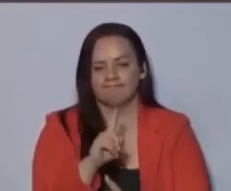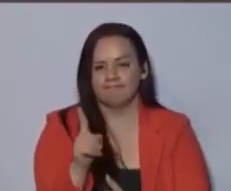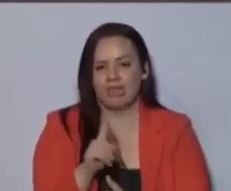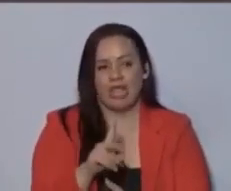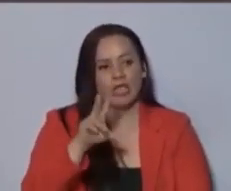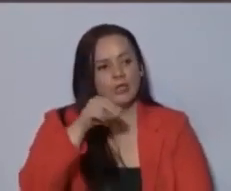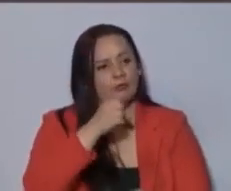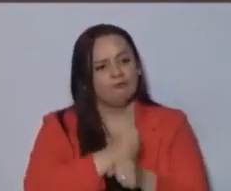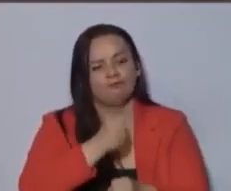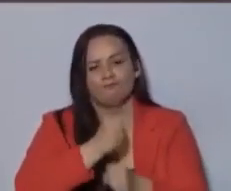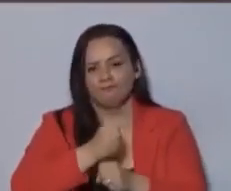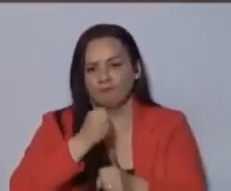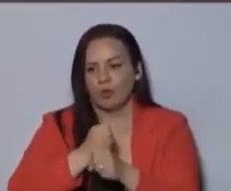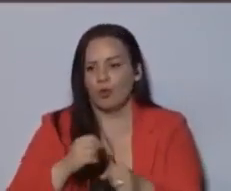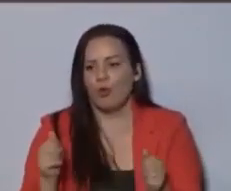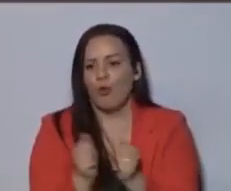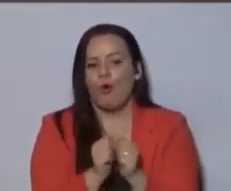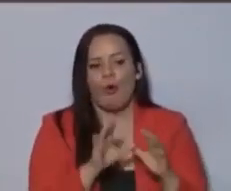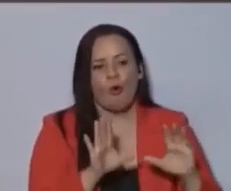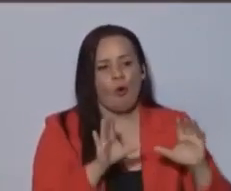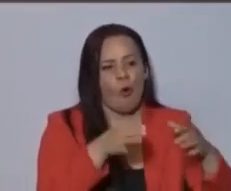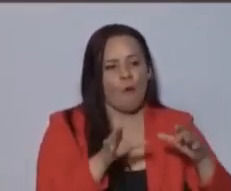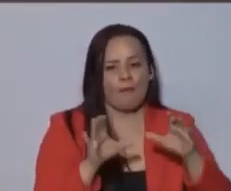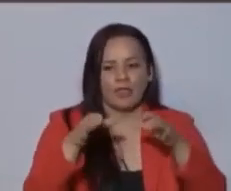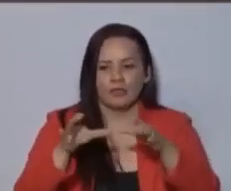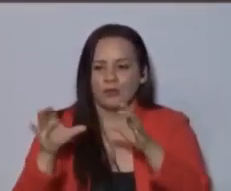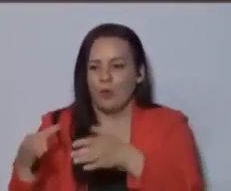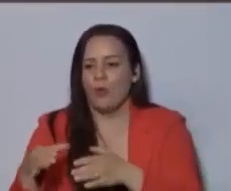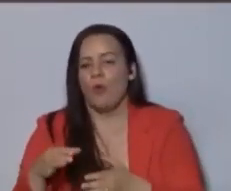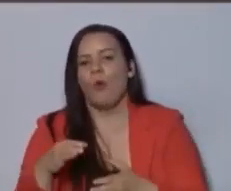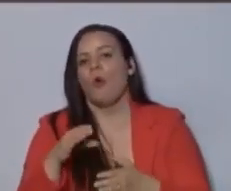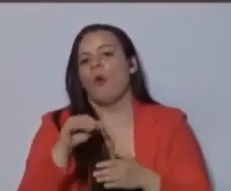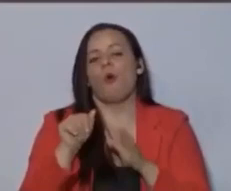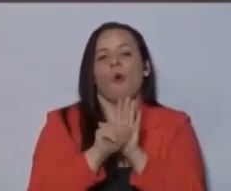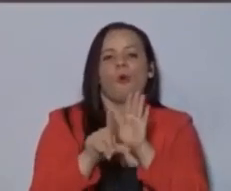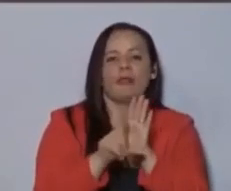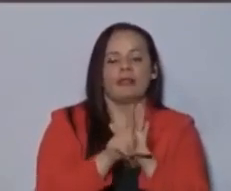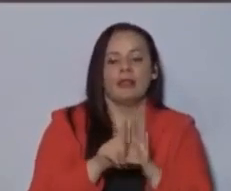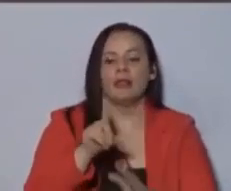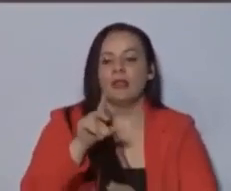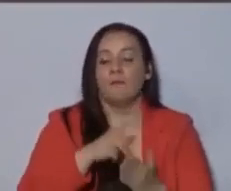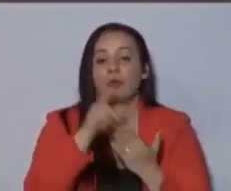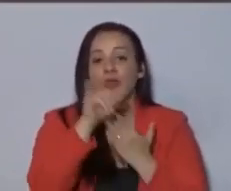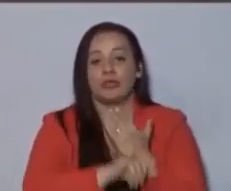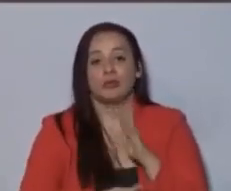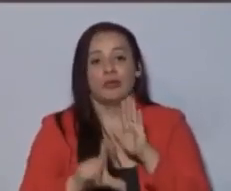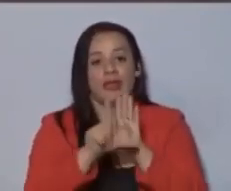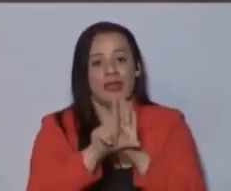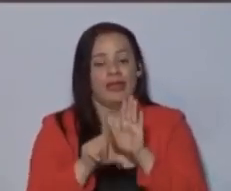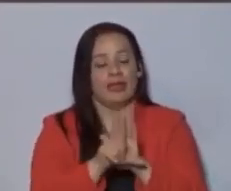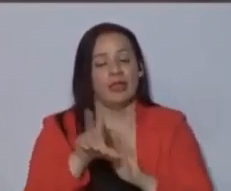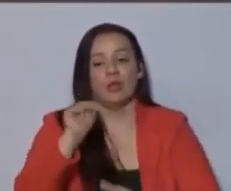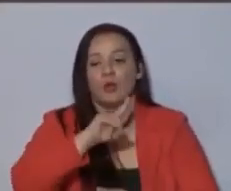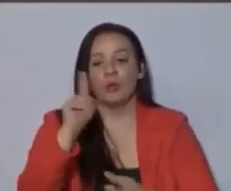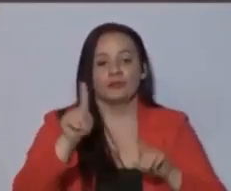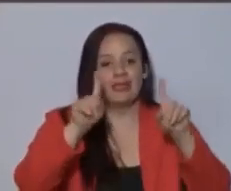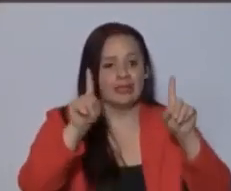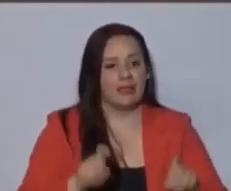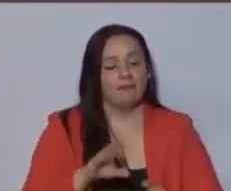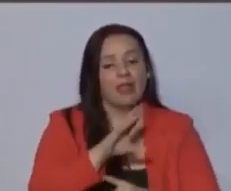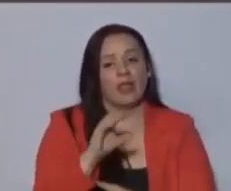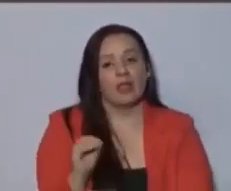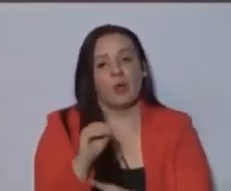no trabaja con comisiones, un Congreso donde los proyectos de ley no se dictaminan con dictámenes de mayoría y de